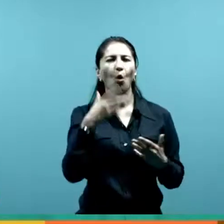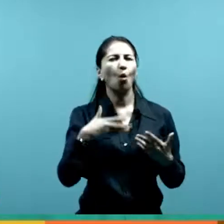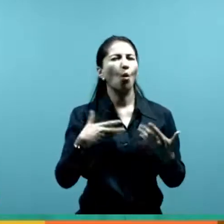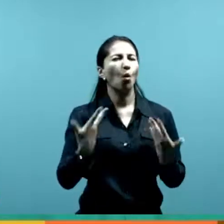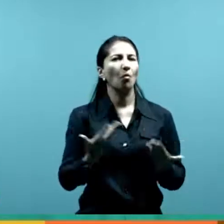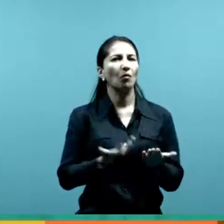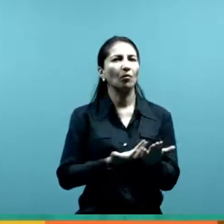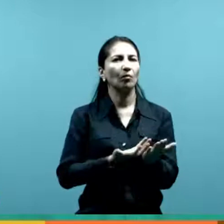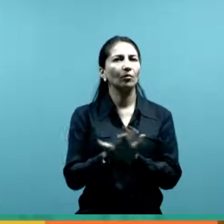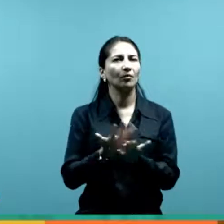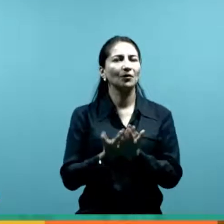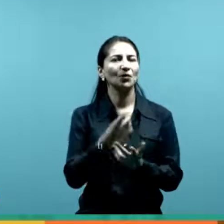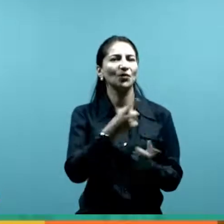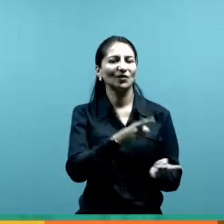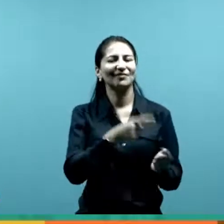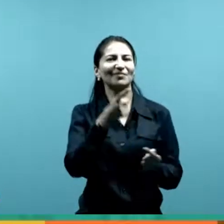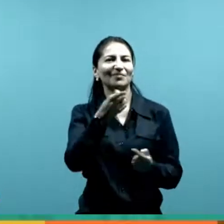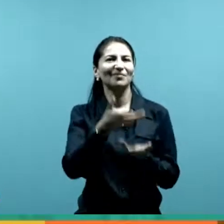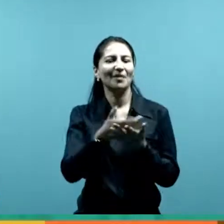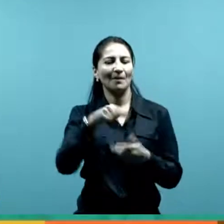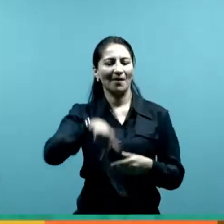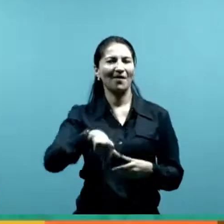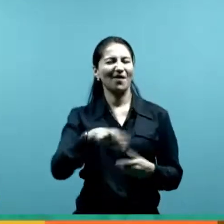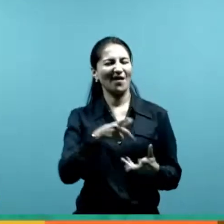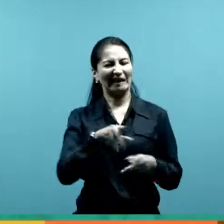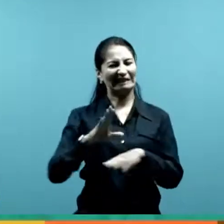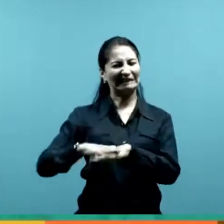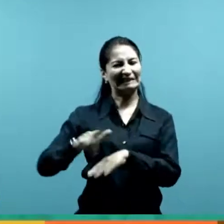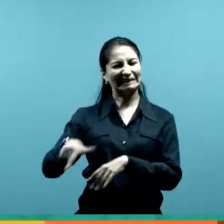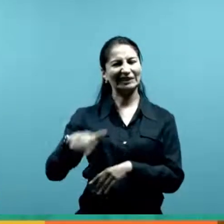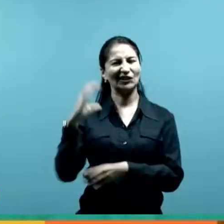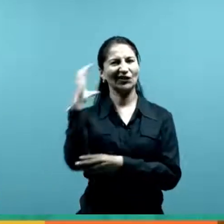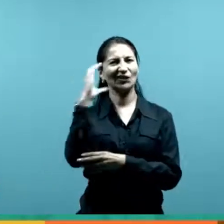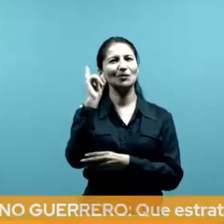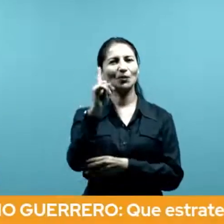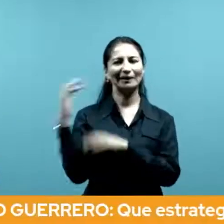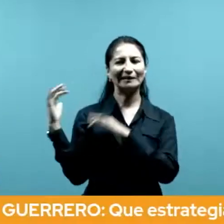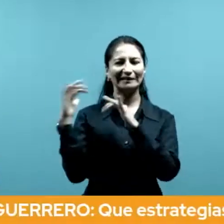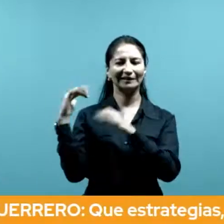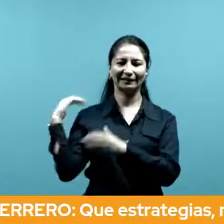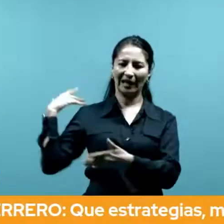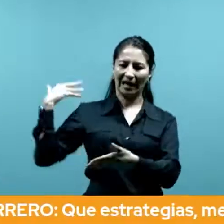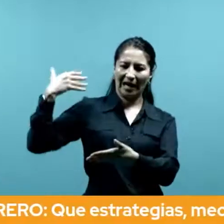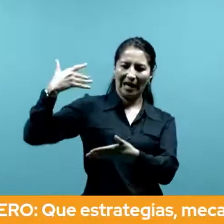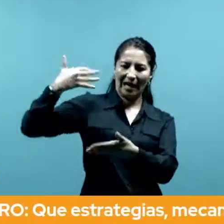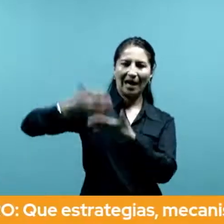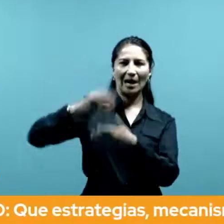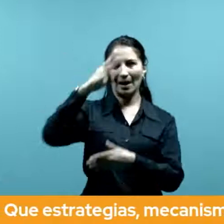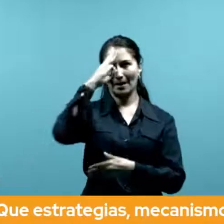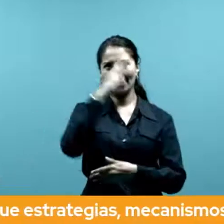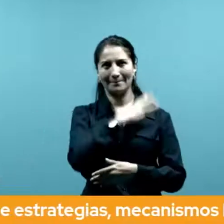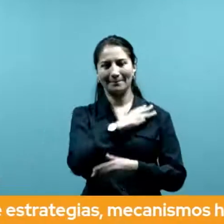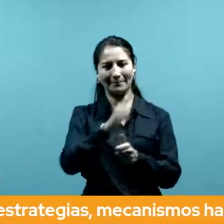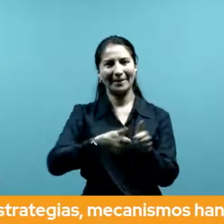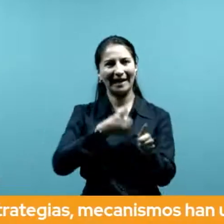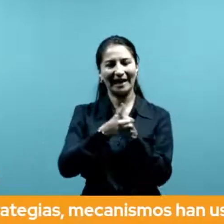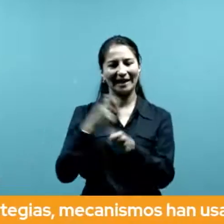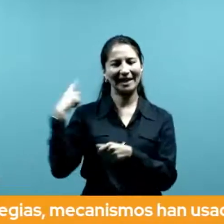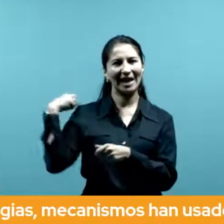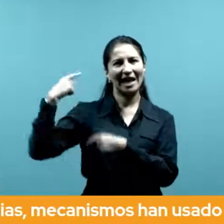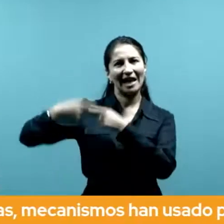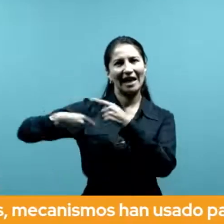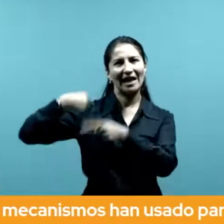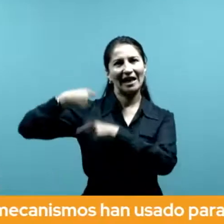recomendaciones daría para Colombia en donde padecimos las masacres paramilitares relacionados con militares